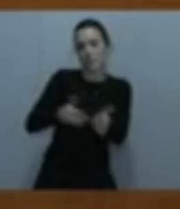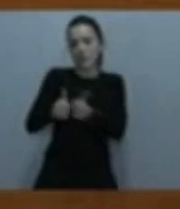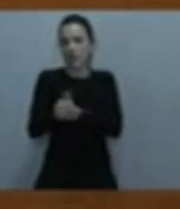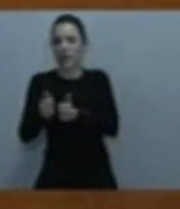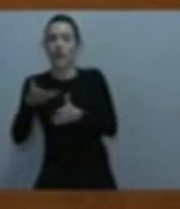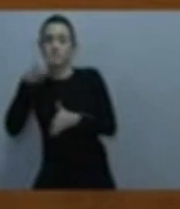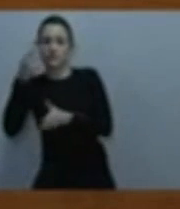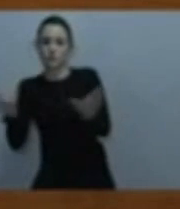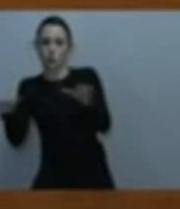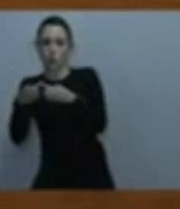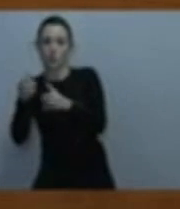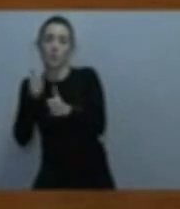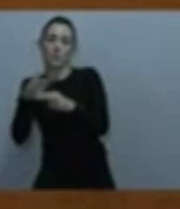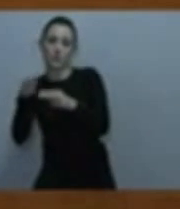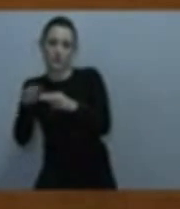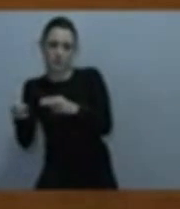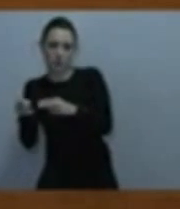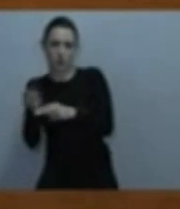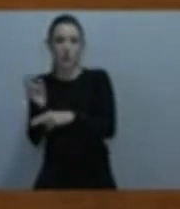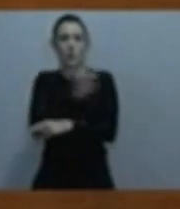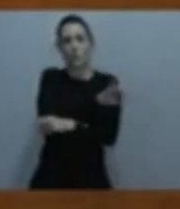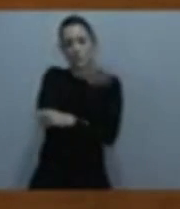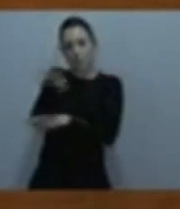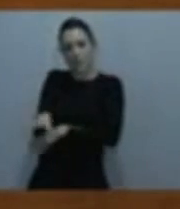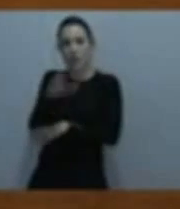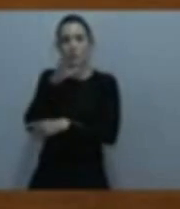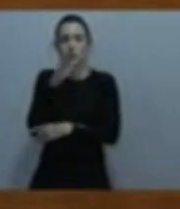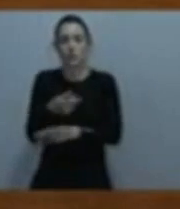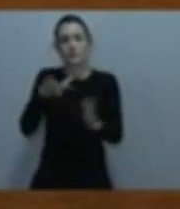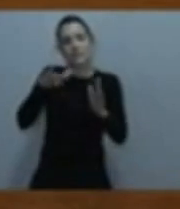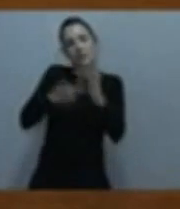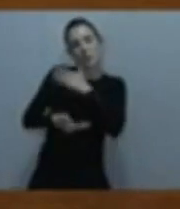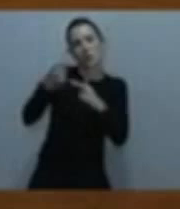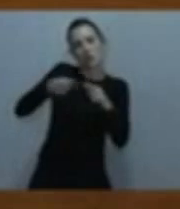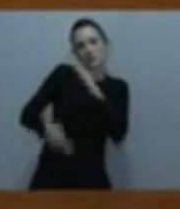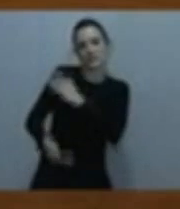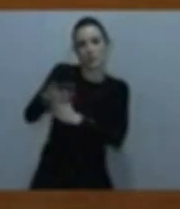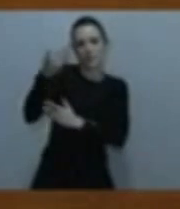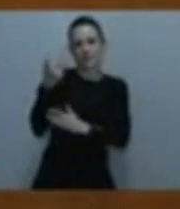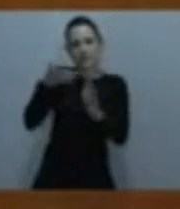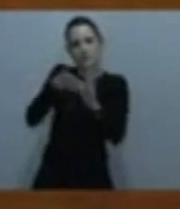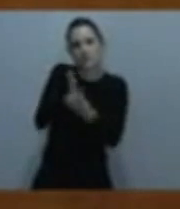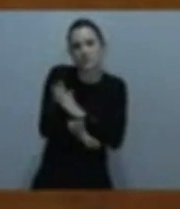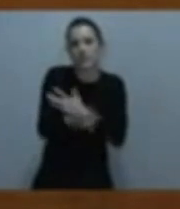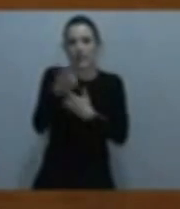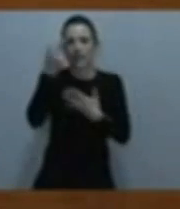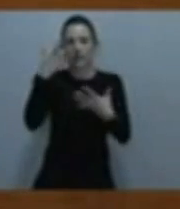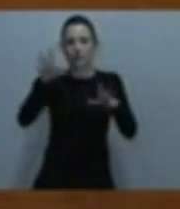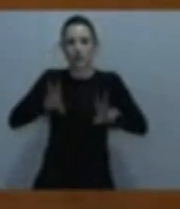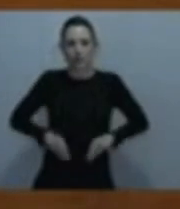extremadamente improbable, porque nada del pasado puede apuntar de forma meridianamente convincente a su